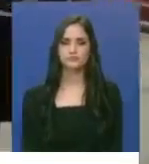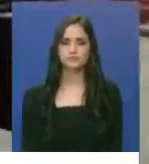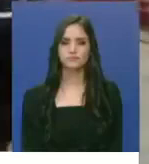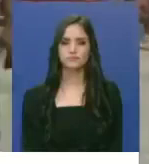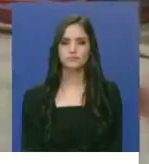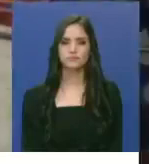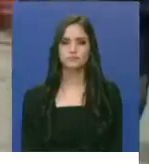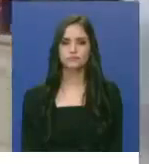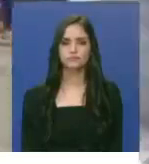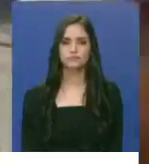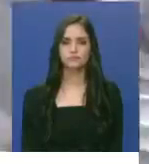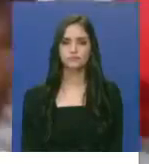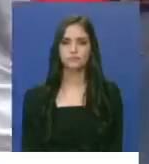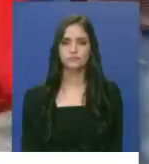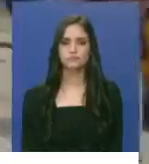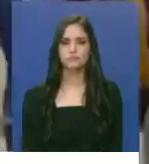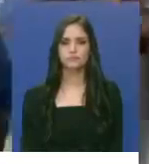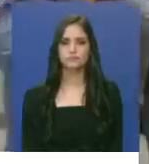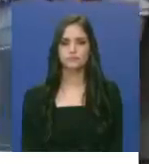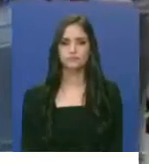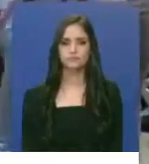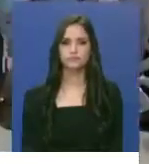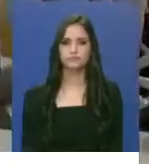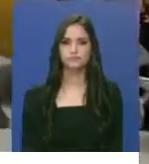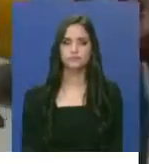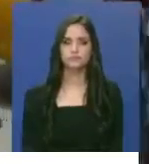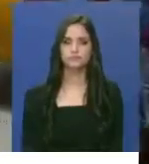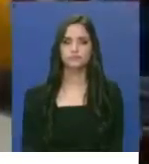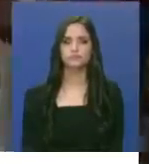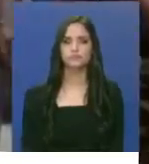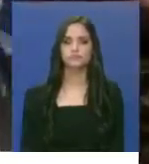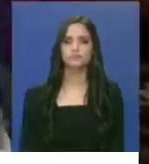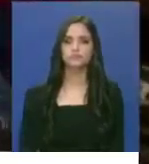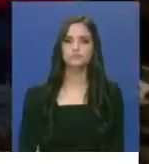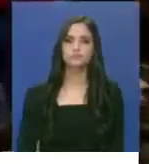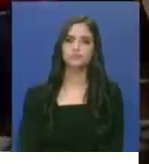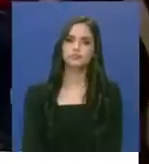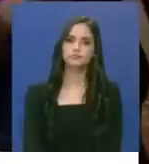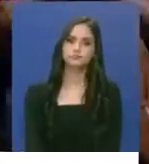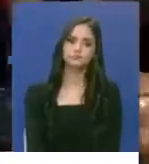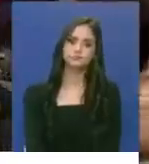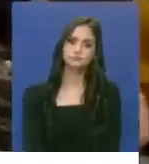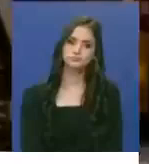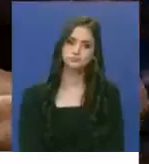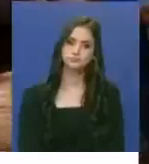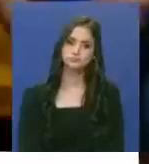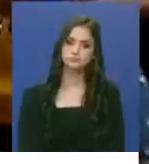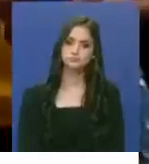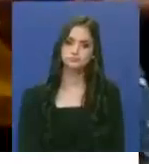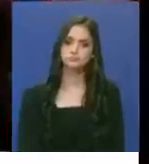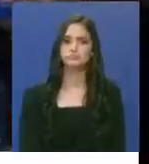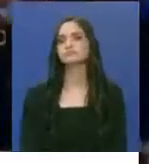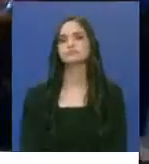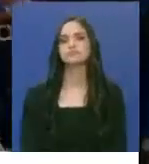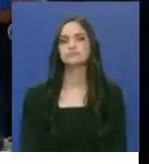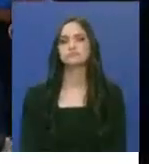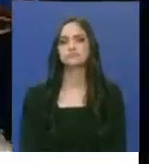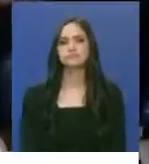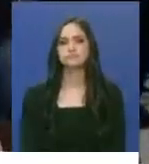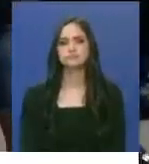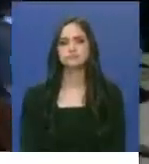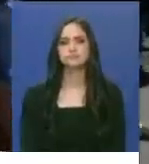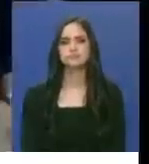Compañeros, estamos describiendo lo que está ocurriendo. Repetimos, el pueblo general está en este punto. No se trata de